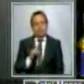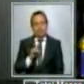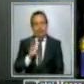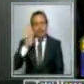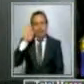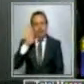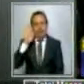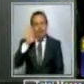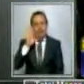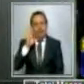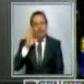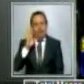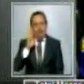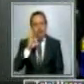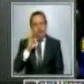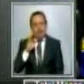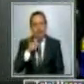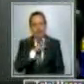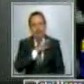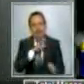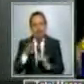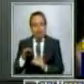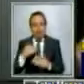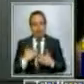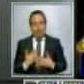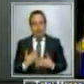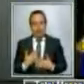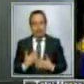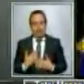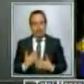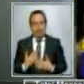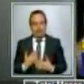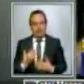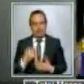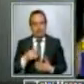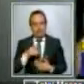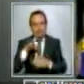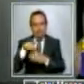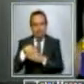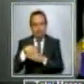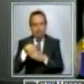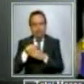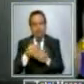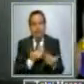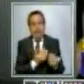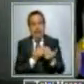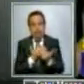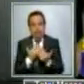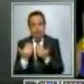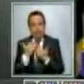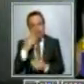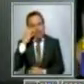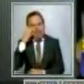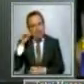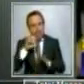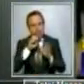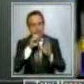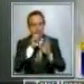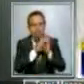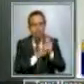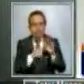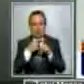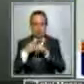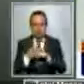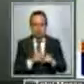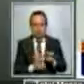después a medio andar y finalmente también Al final y en las urnas nos apoyaron y creyeron en el proyecto de sociedad que hemos